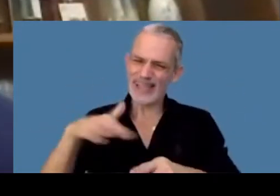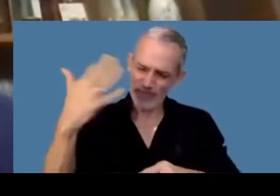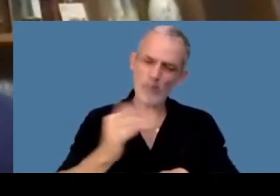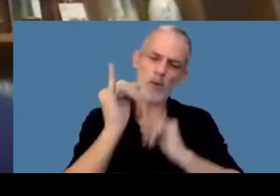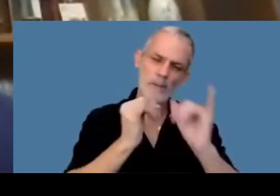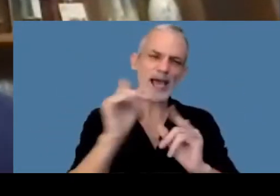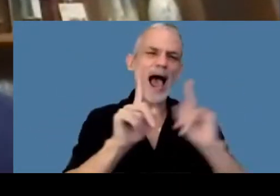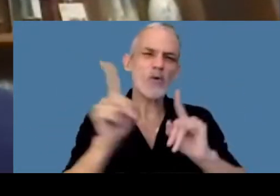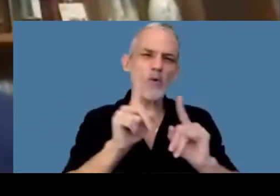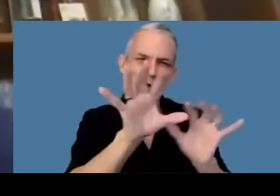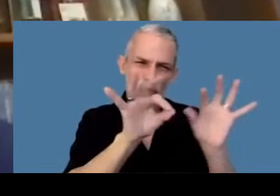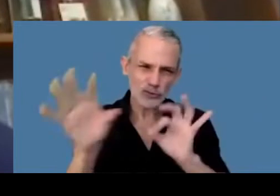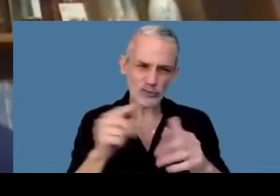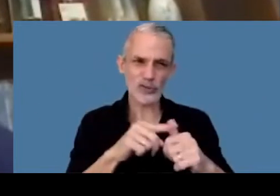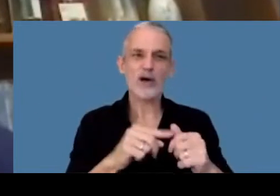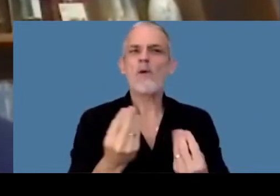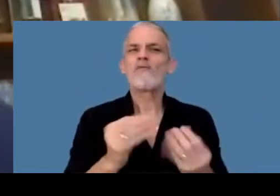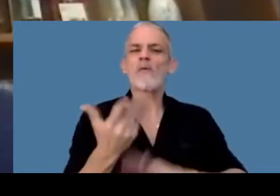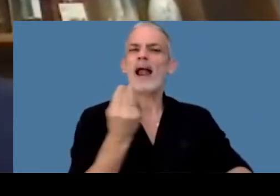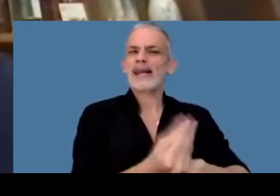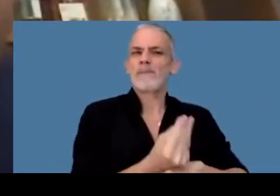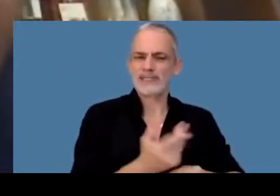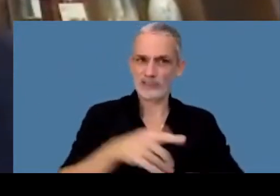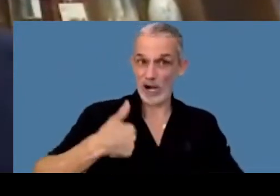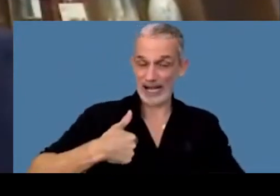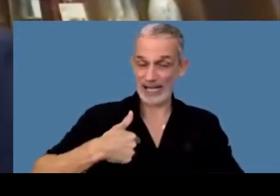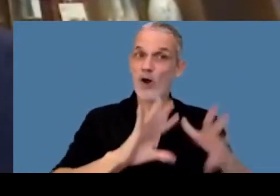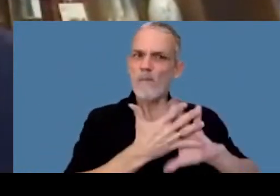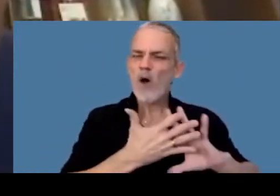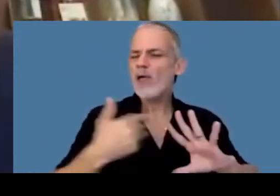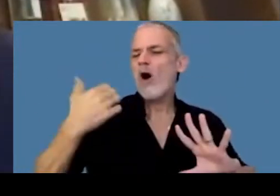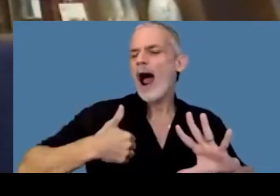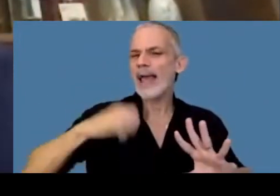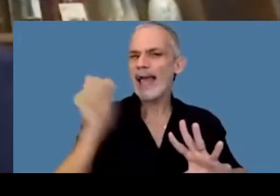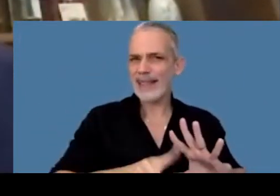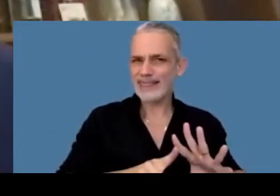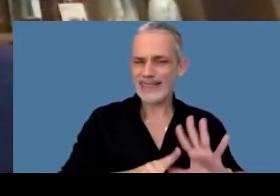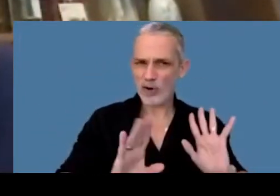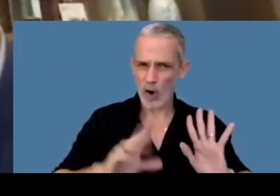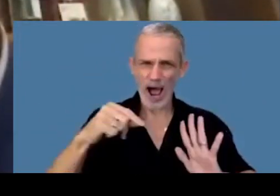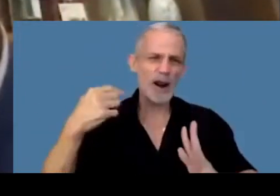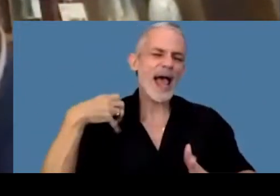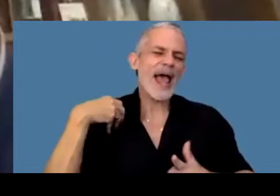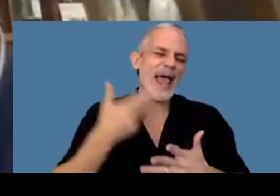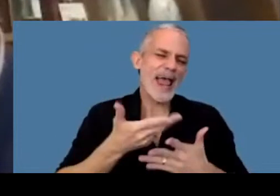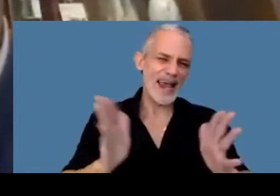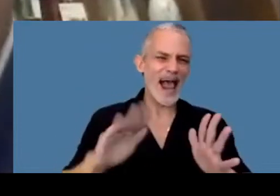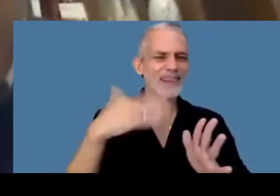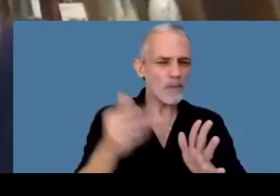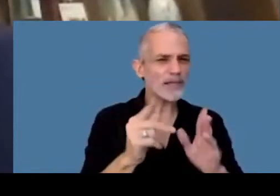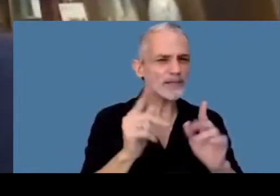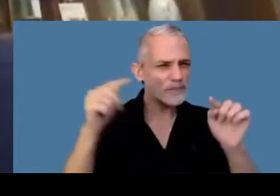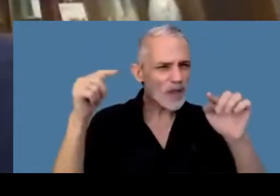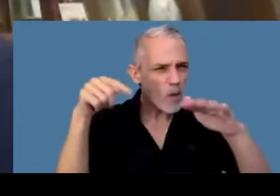estos, ¿no? El modelo sindical argentino sí tiene ciertas características. Ahora voy a dar un panorama, porque después vamos a tratar de llenar